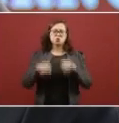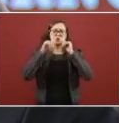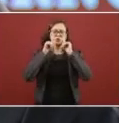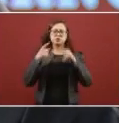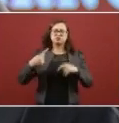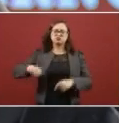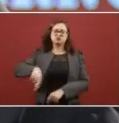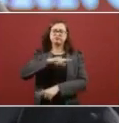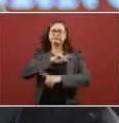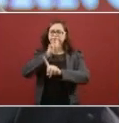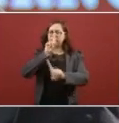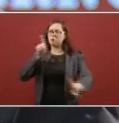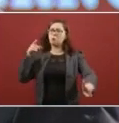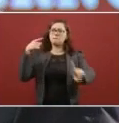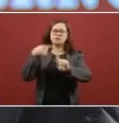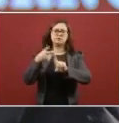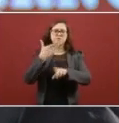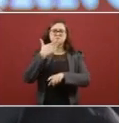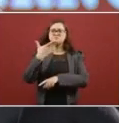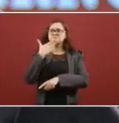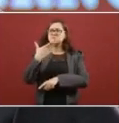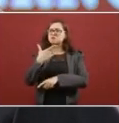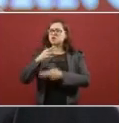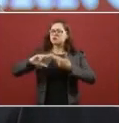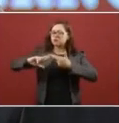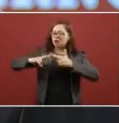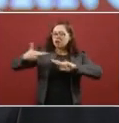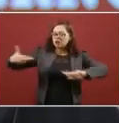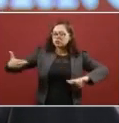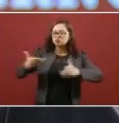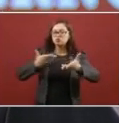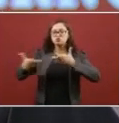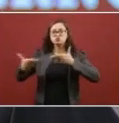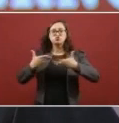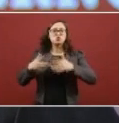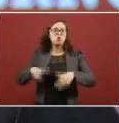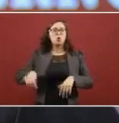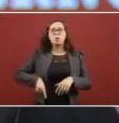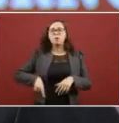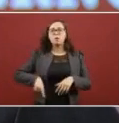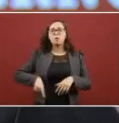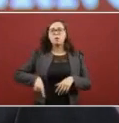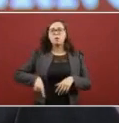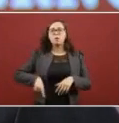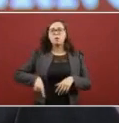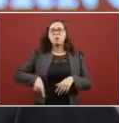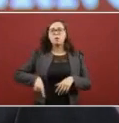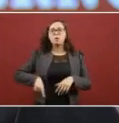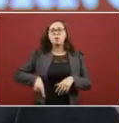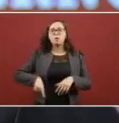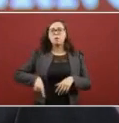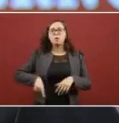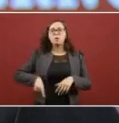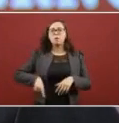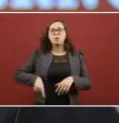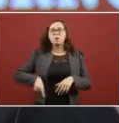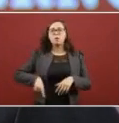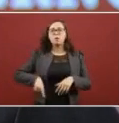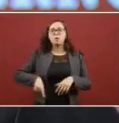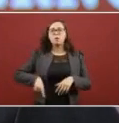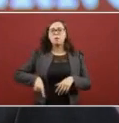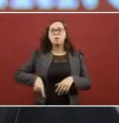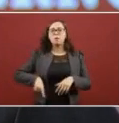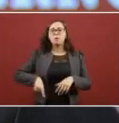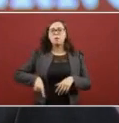con todos los gobiernos del mundo y así así se